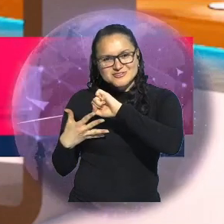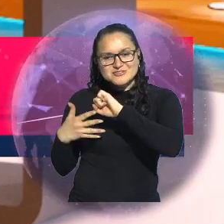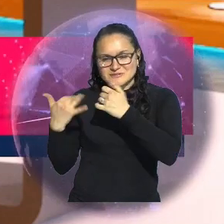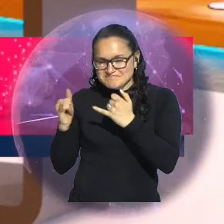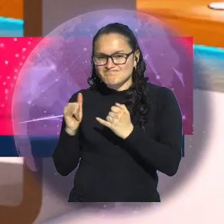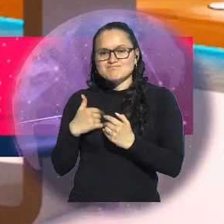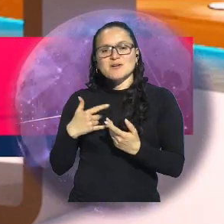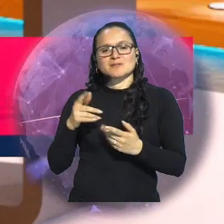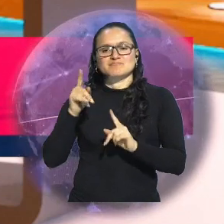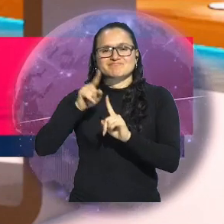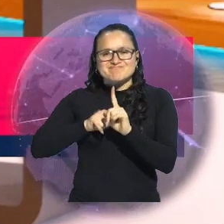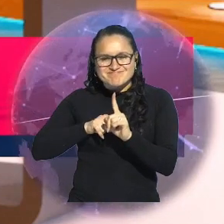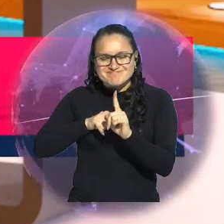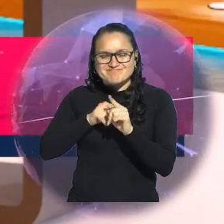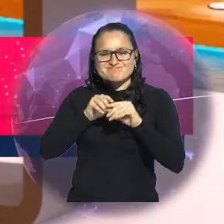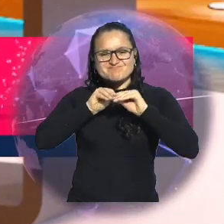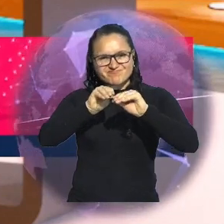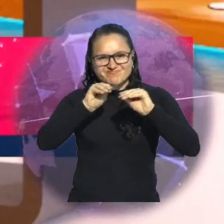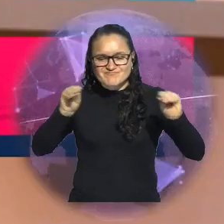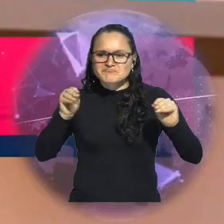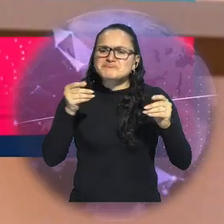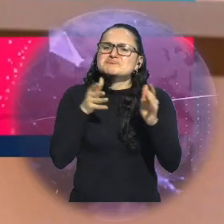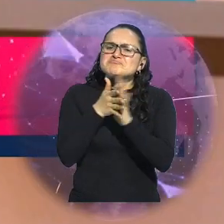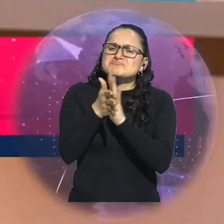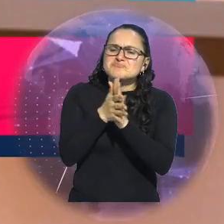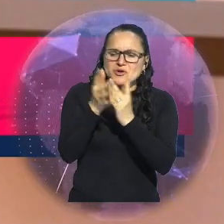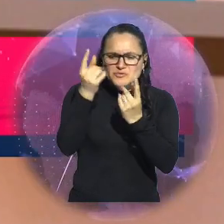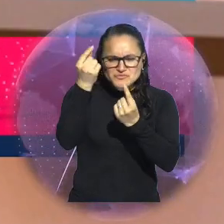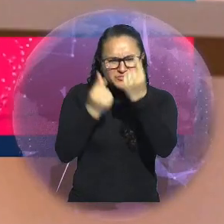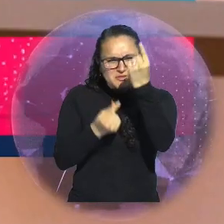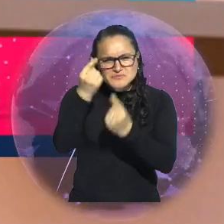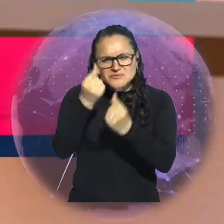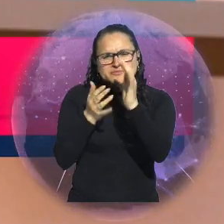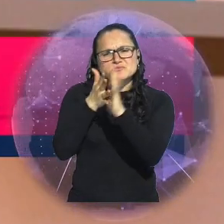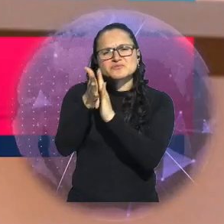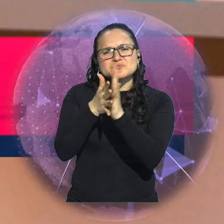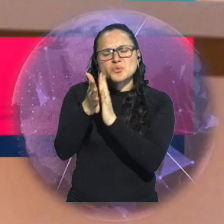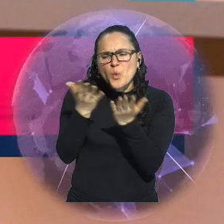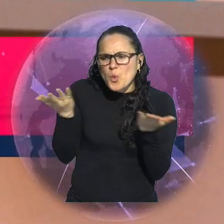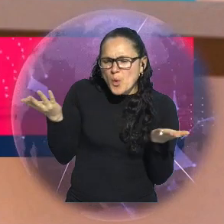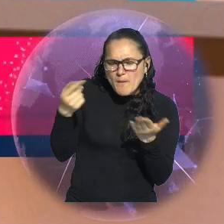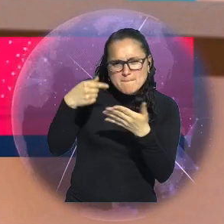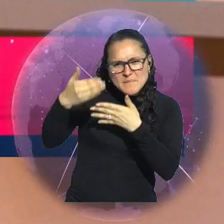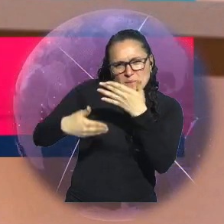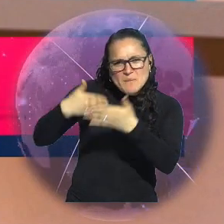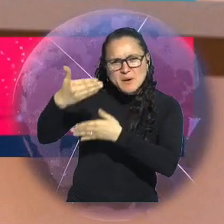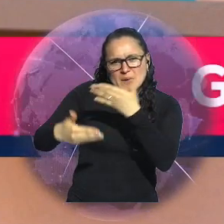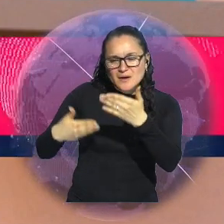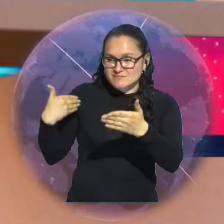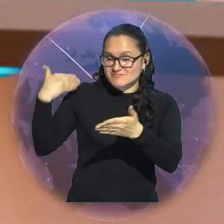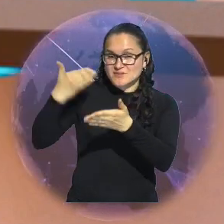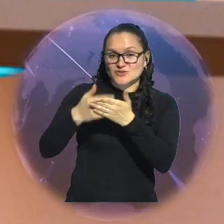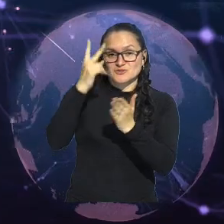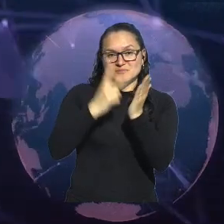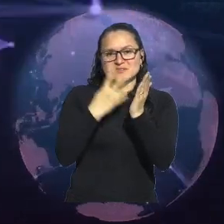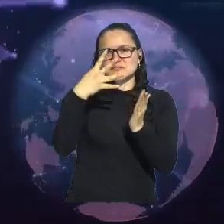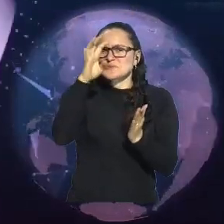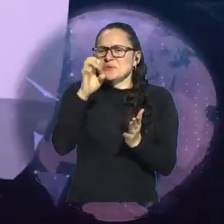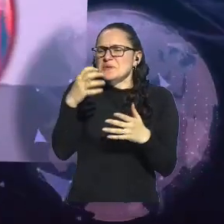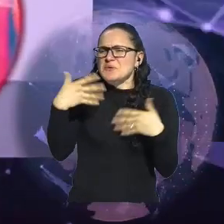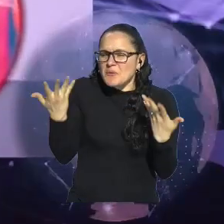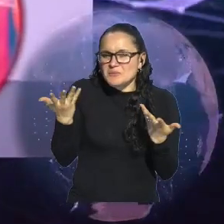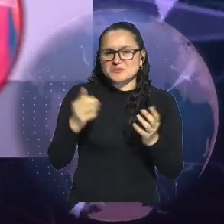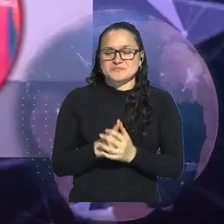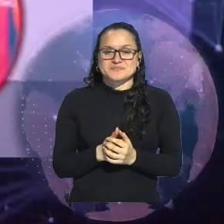audiencia de rendición de cuentas para contarle a los ciudadanos sobre los avances de su gestión durante el año 2019 como